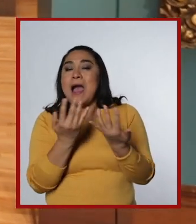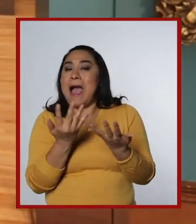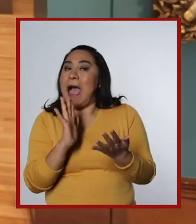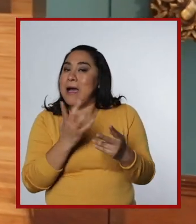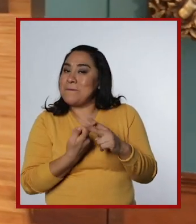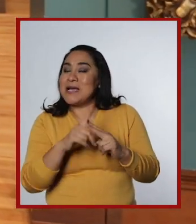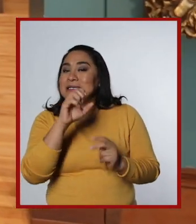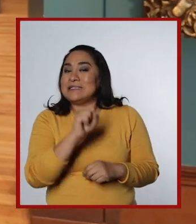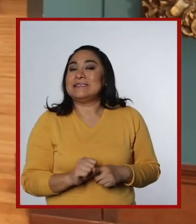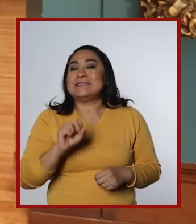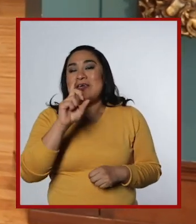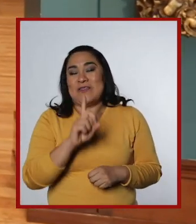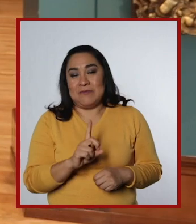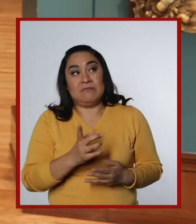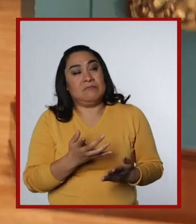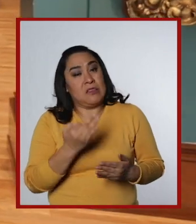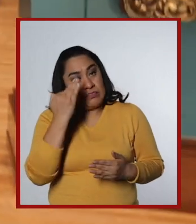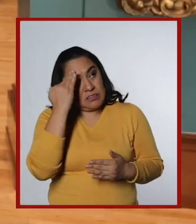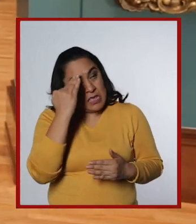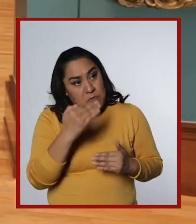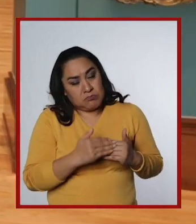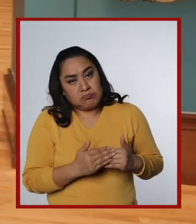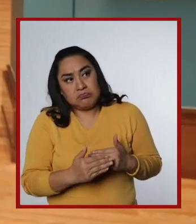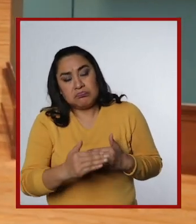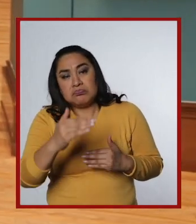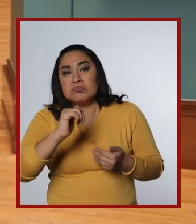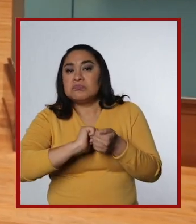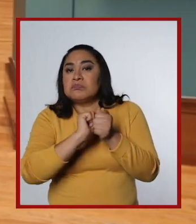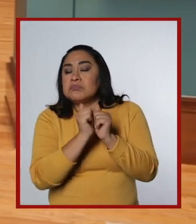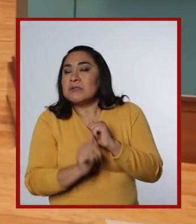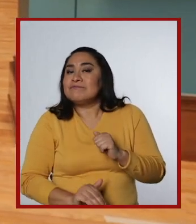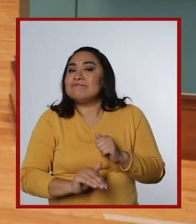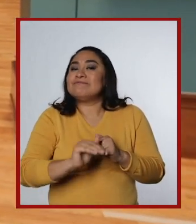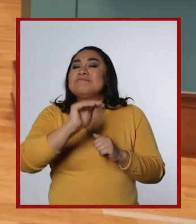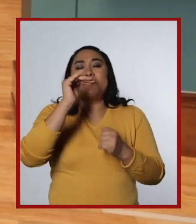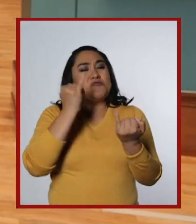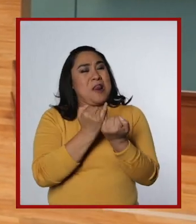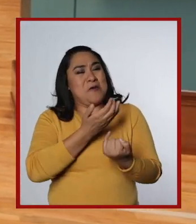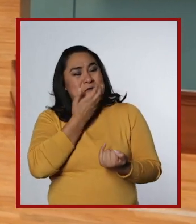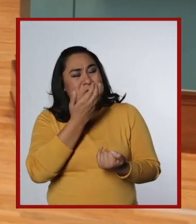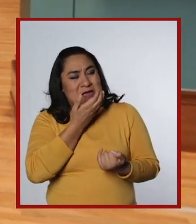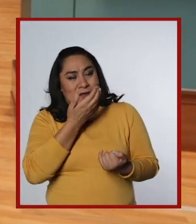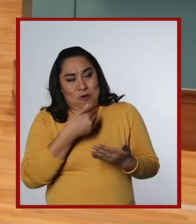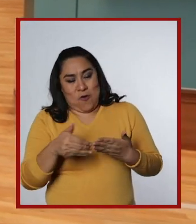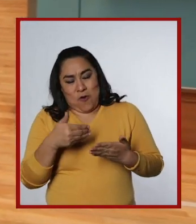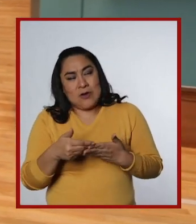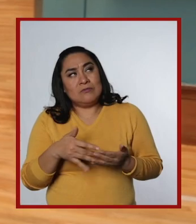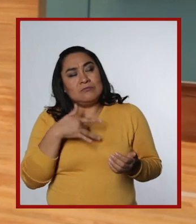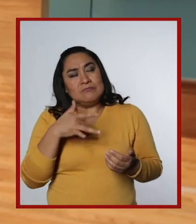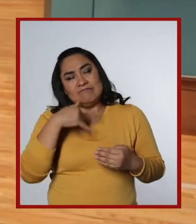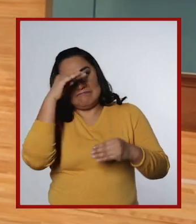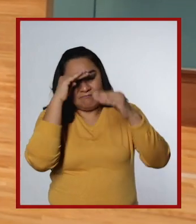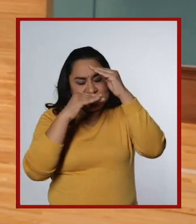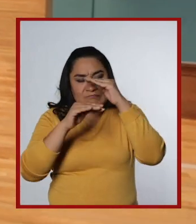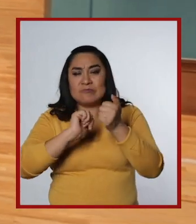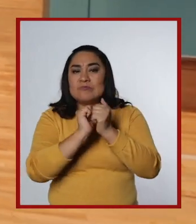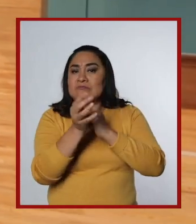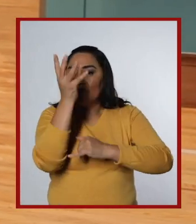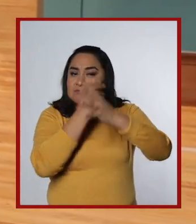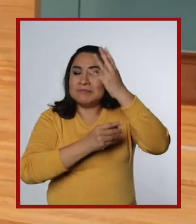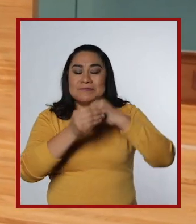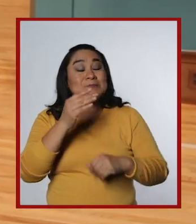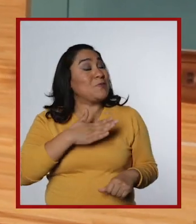fin de semana. Los tiempos crecen, así como hemos crecido nosotros a lo largo de este ejercicio de reflexión y construcción de